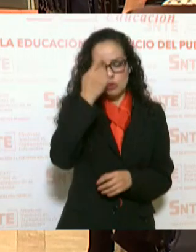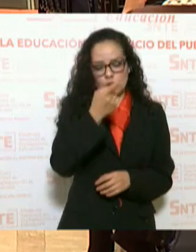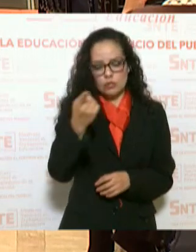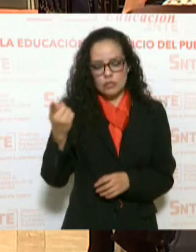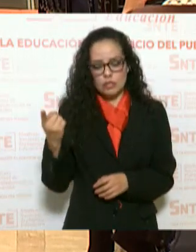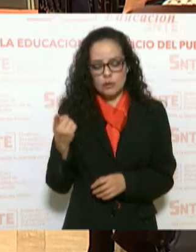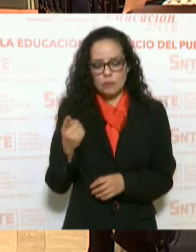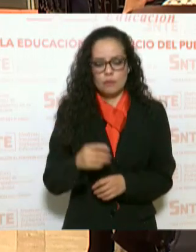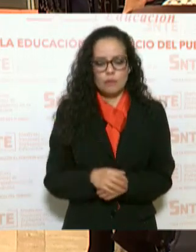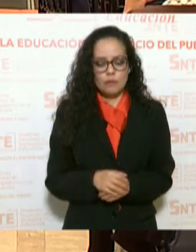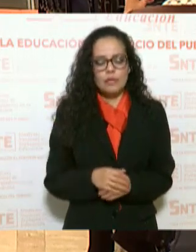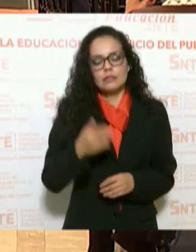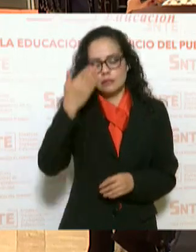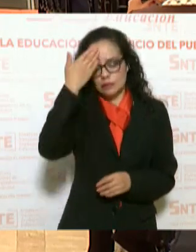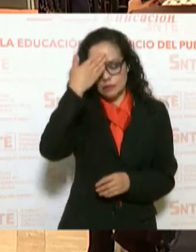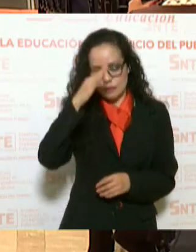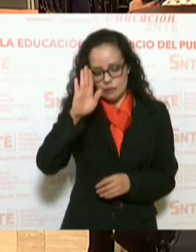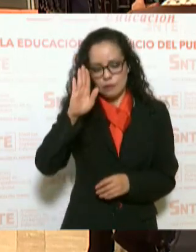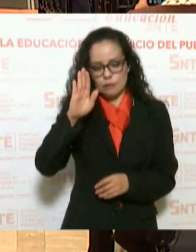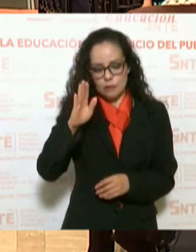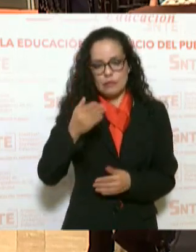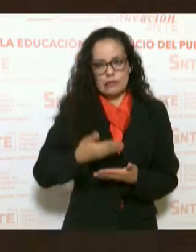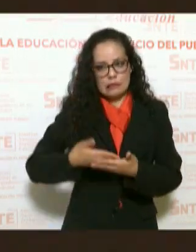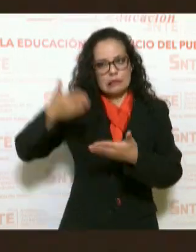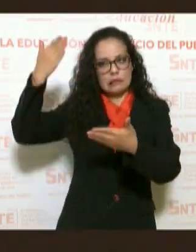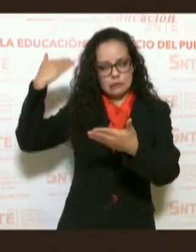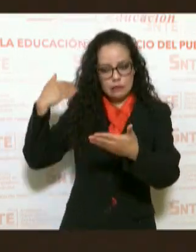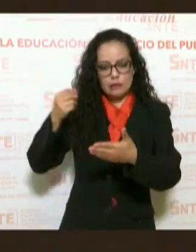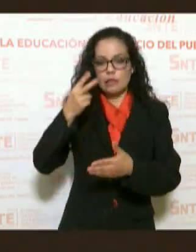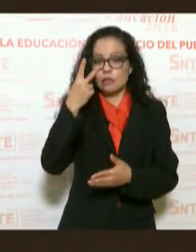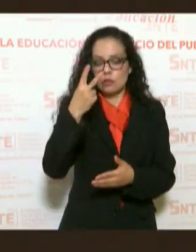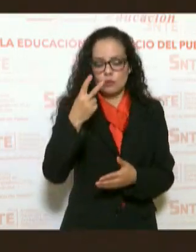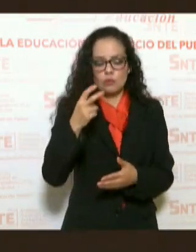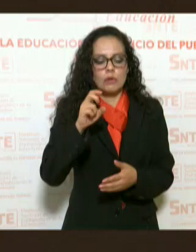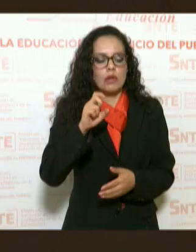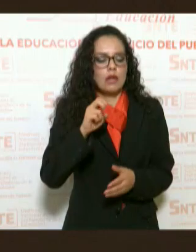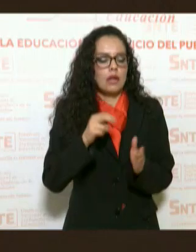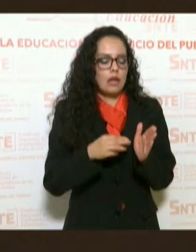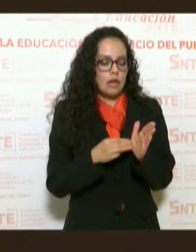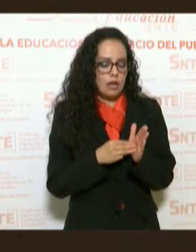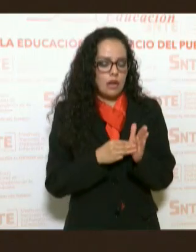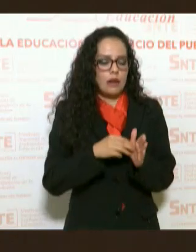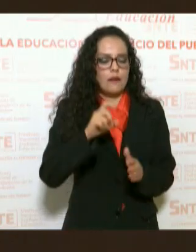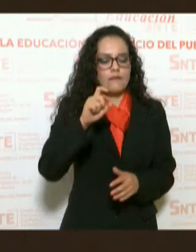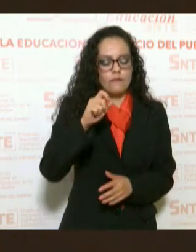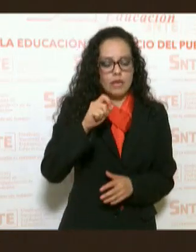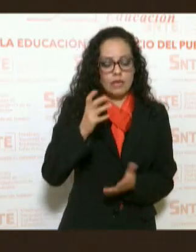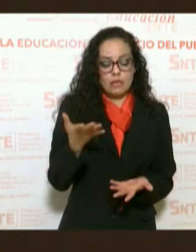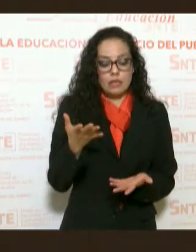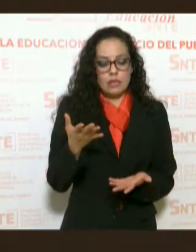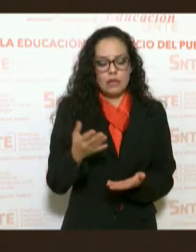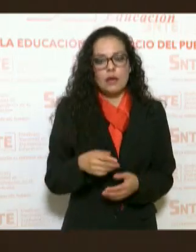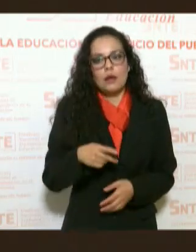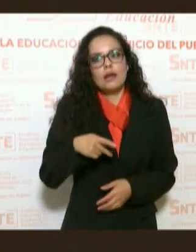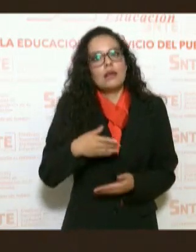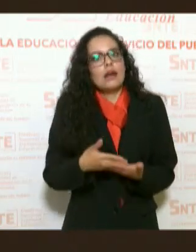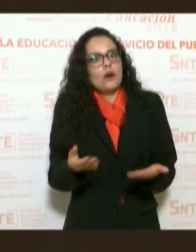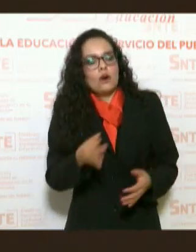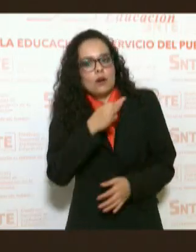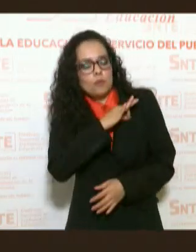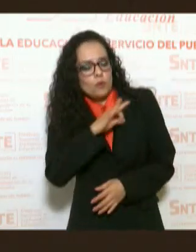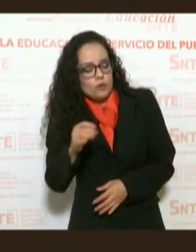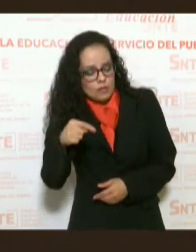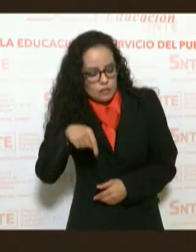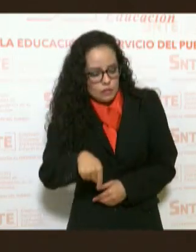Como todos saben, teníamos que haber venido en 2020, así que poder venir ahora ya se buscaba